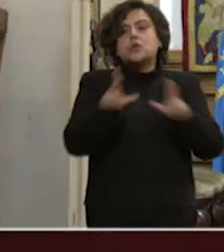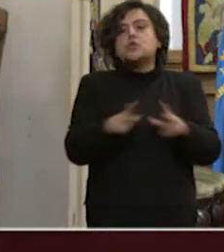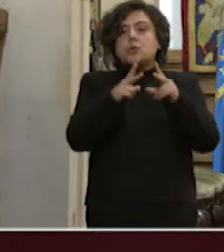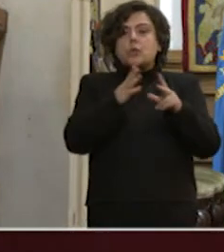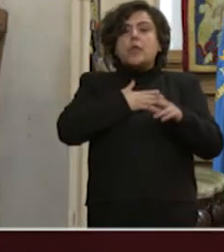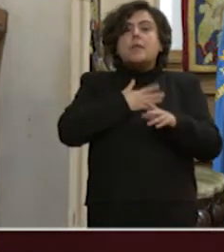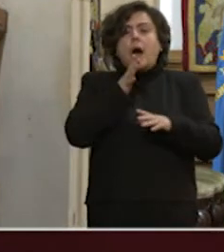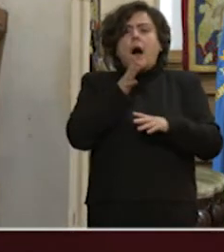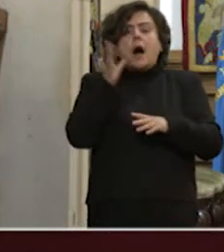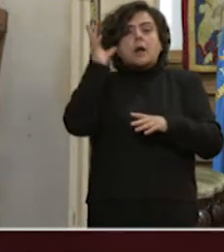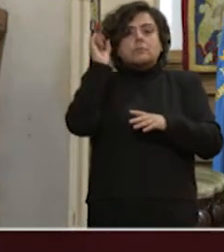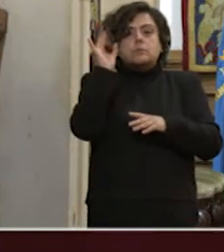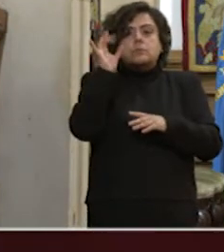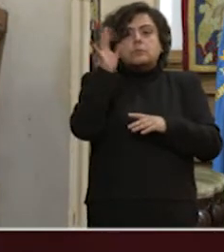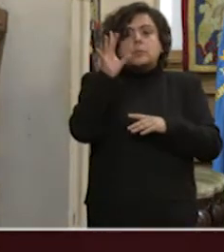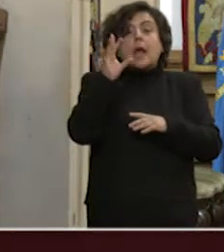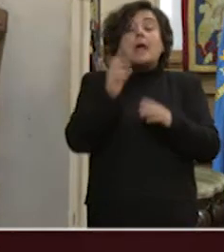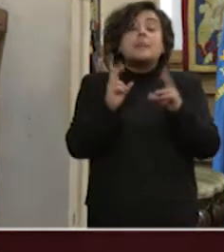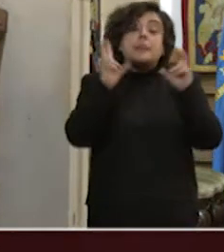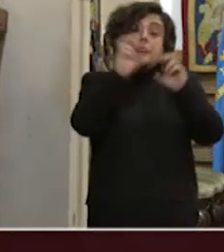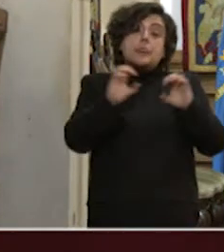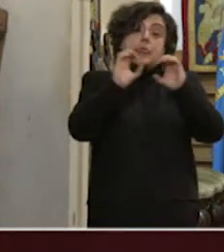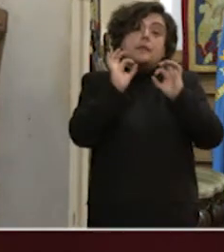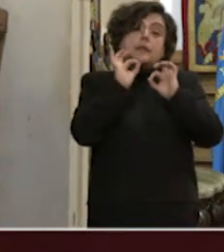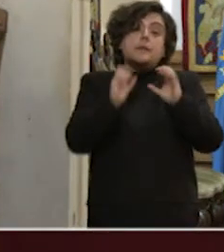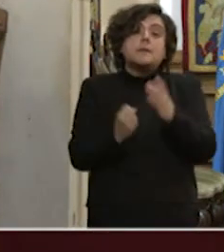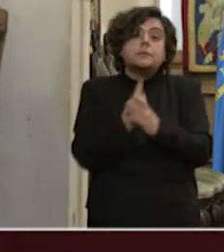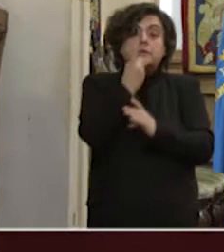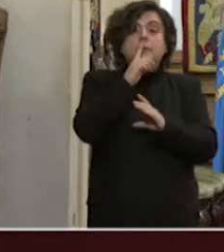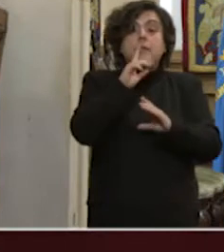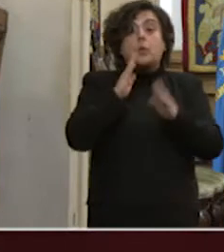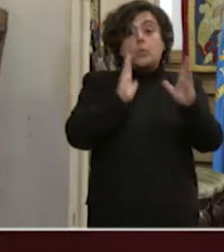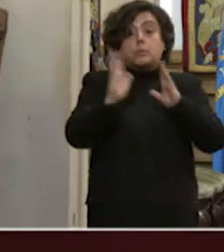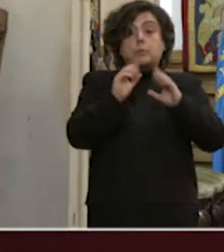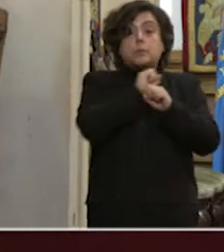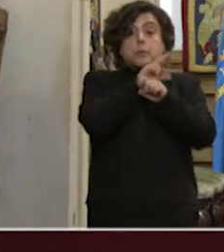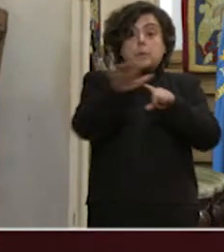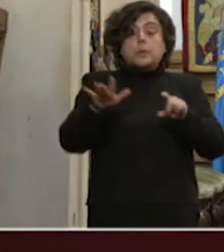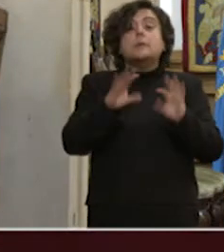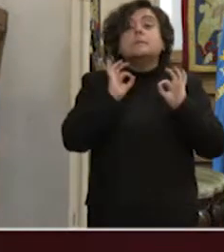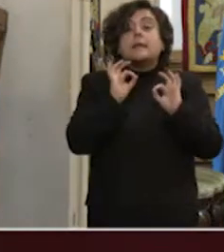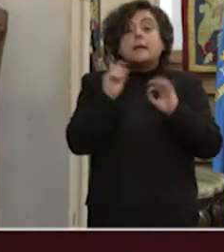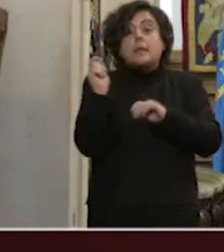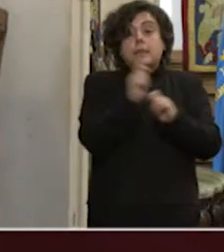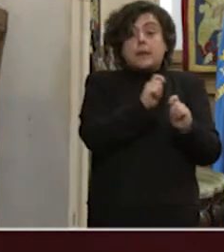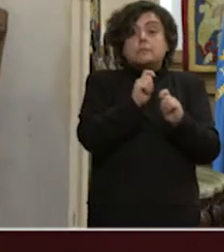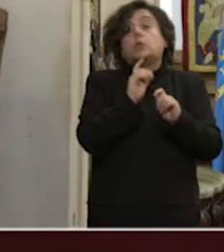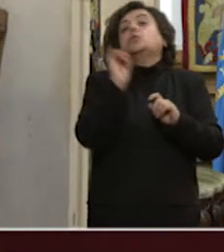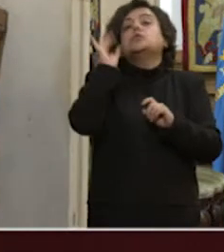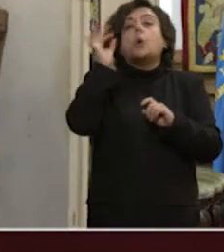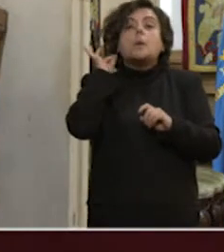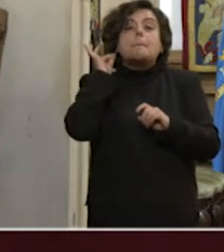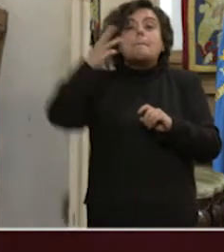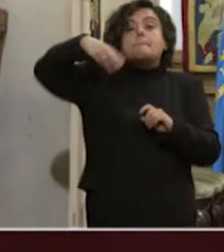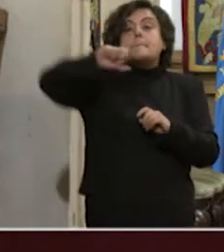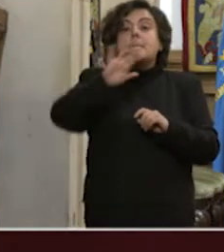de escuchar la conferencia Ciencia e Innovación en Tiempos de Pandemia, que nos ha ofrecido María Río Presa,